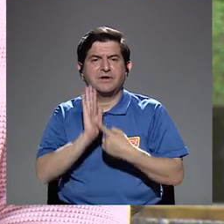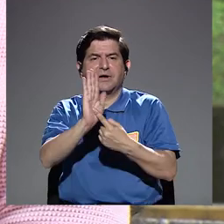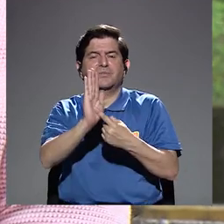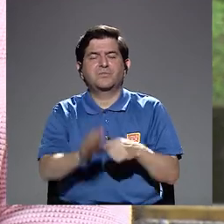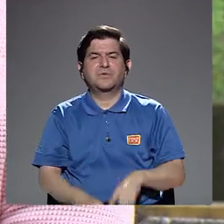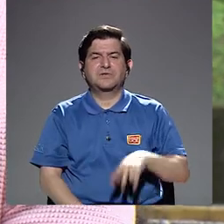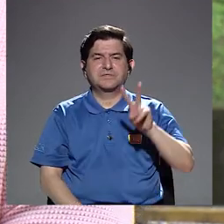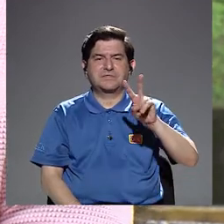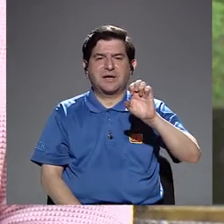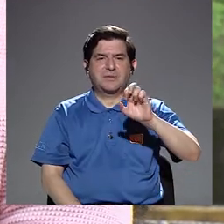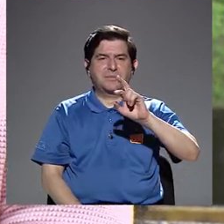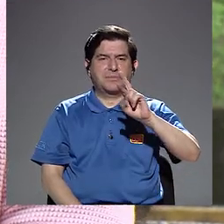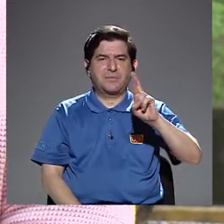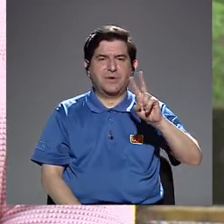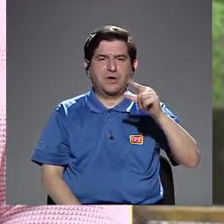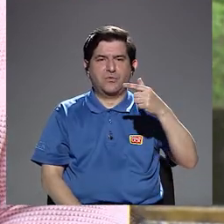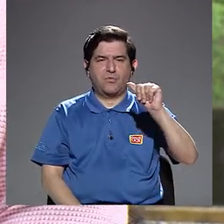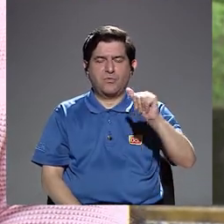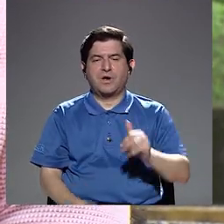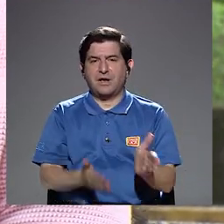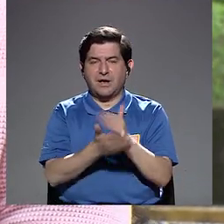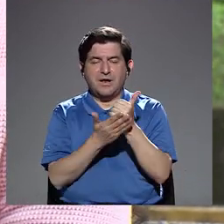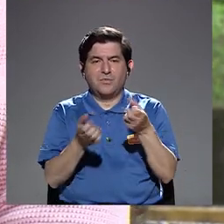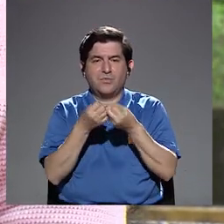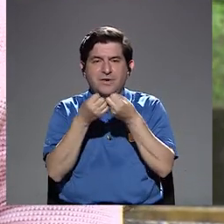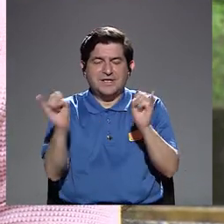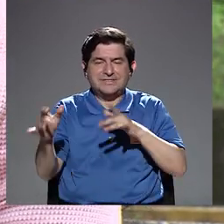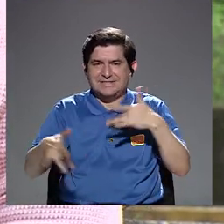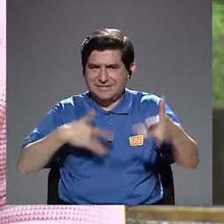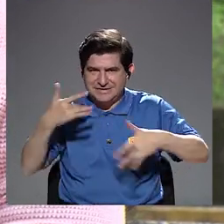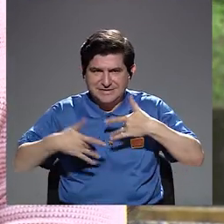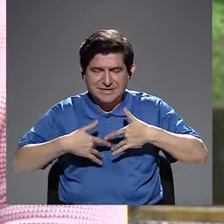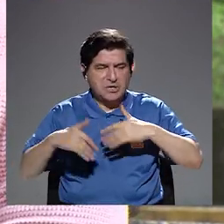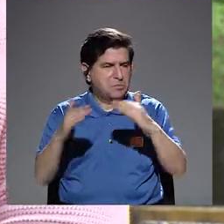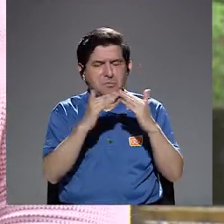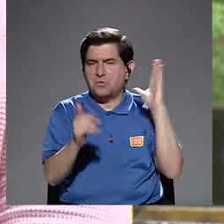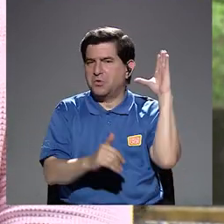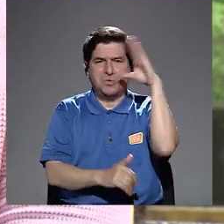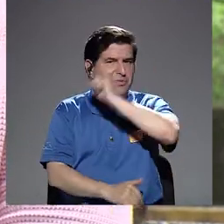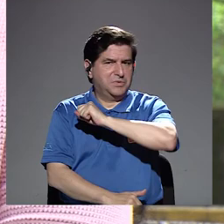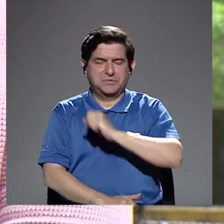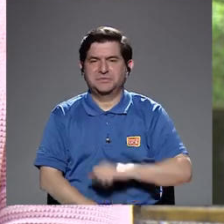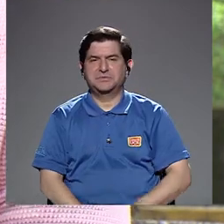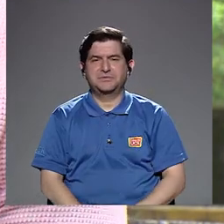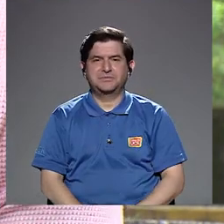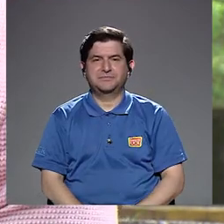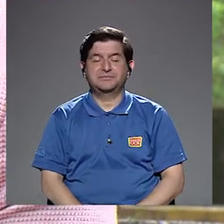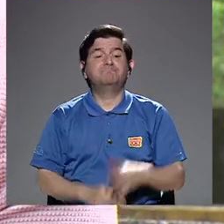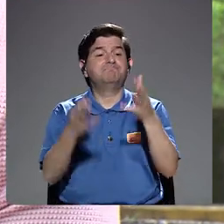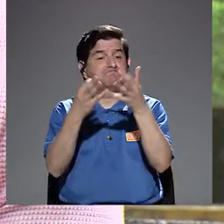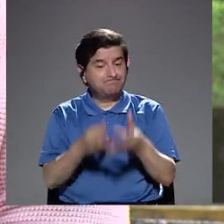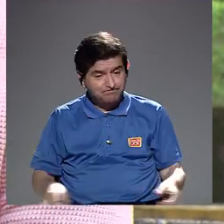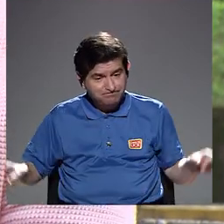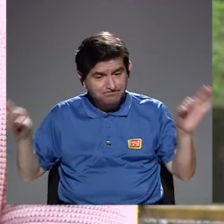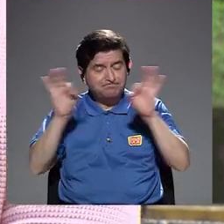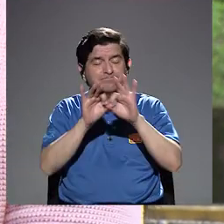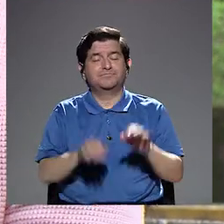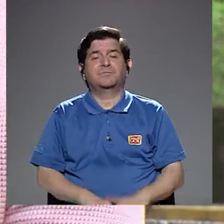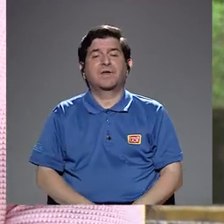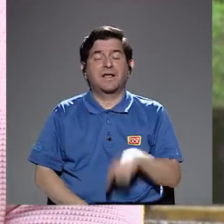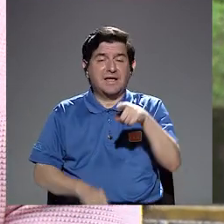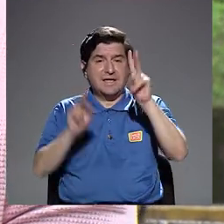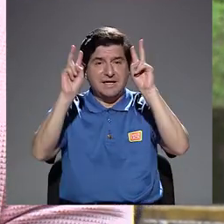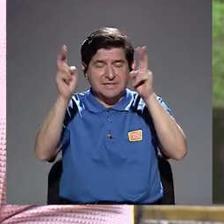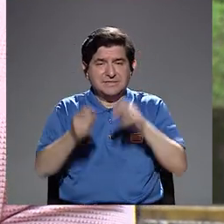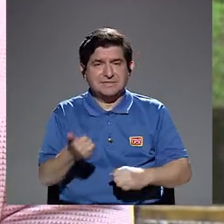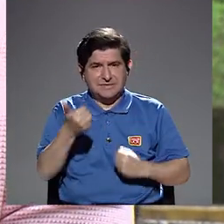las verrugas. Hay algunos que incluso pasan asintomáticos, desapercibidos por la población. Entonces es de ahí muy importante reforzar en este tema